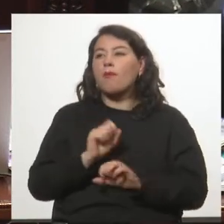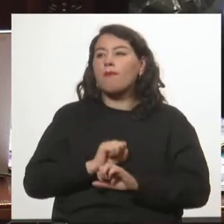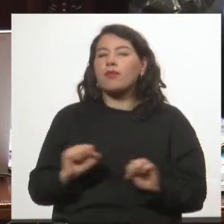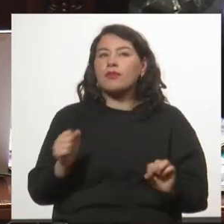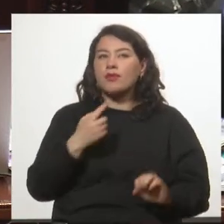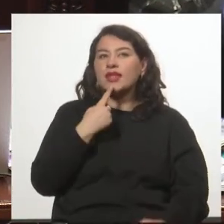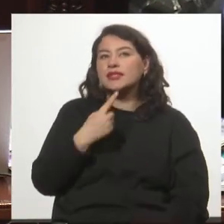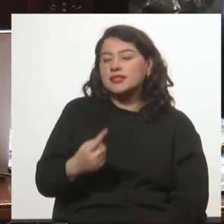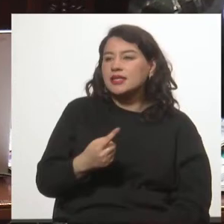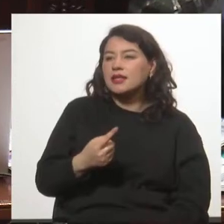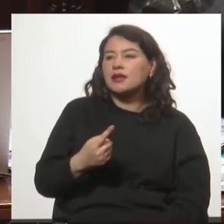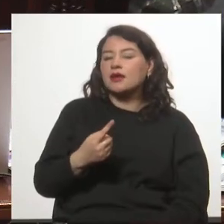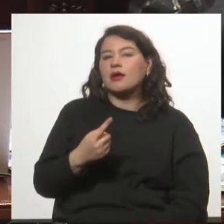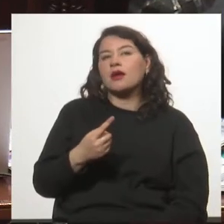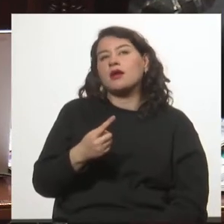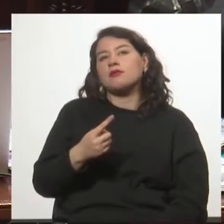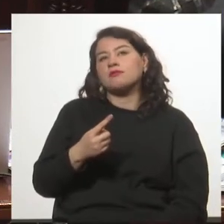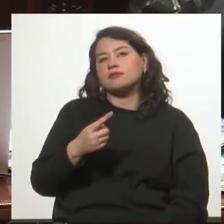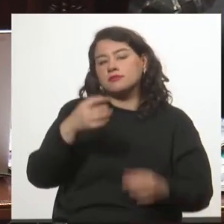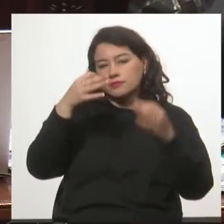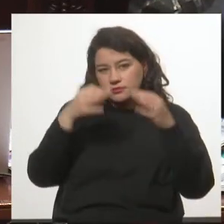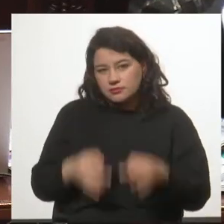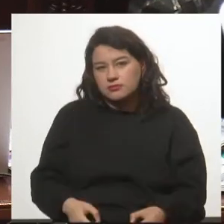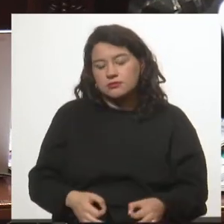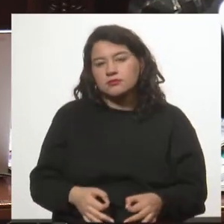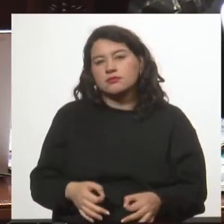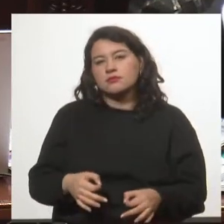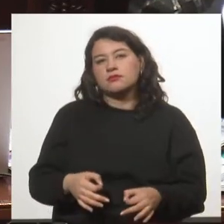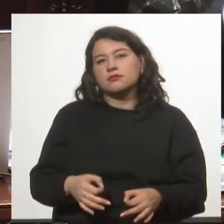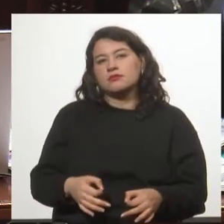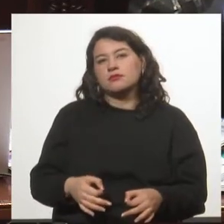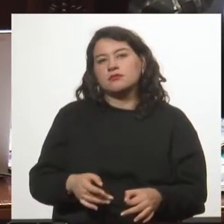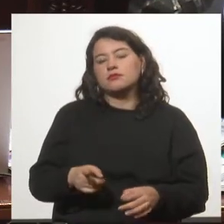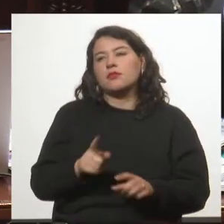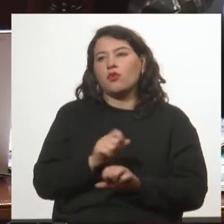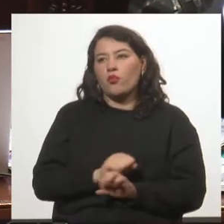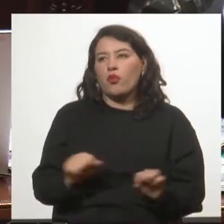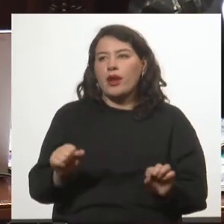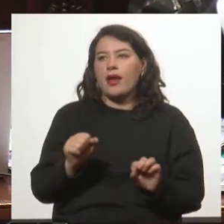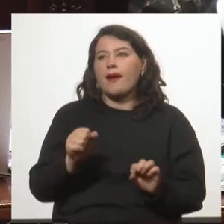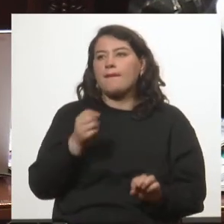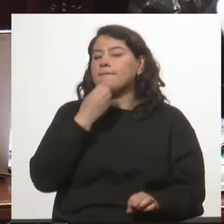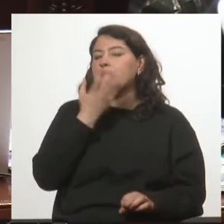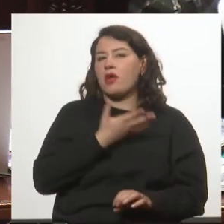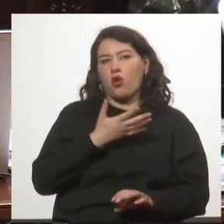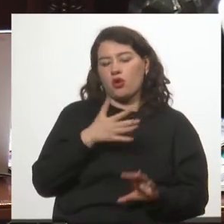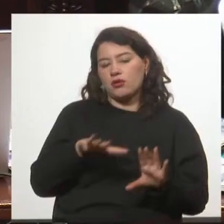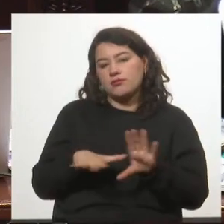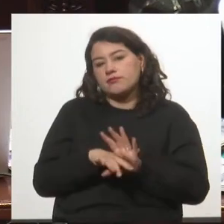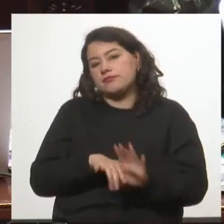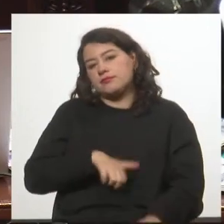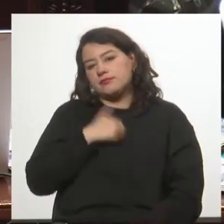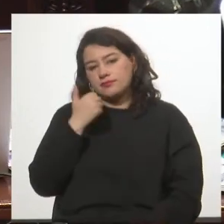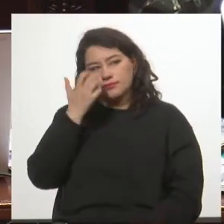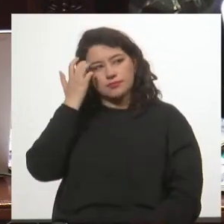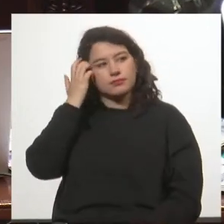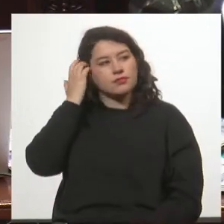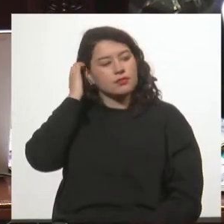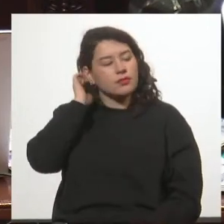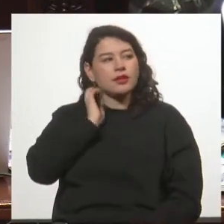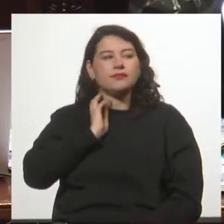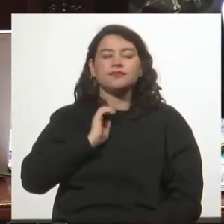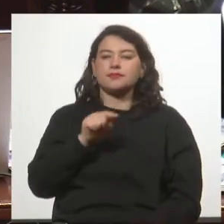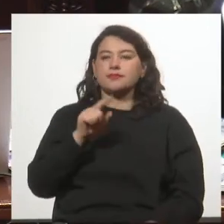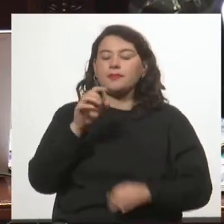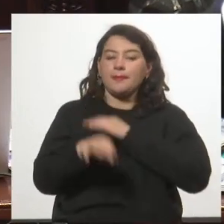que la adjudicación efectuada en dichos casos fuera la más conveniente quizá aquí se